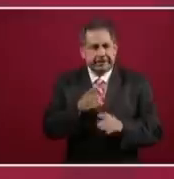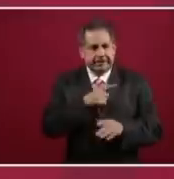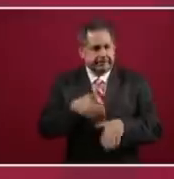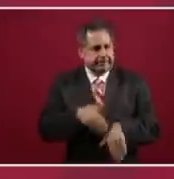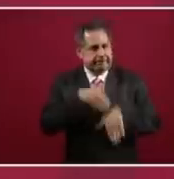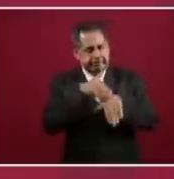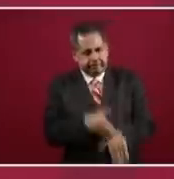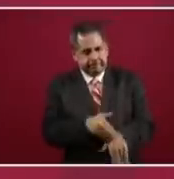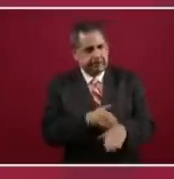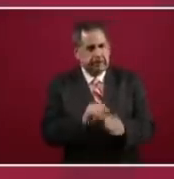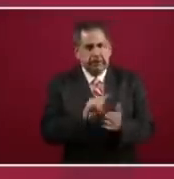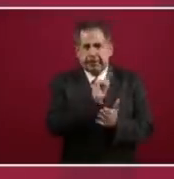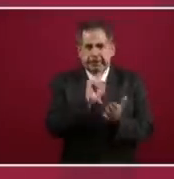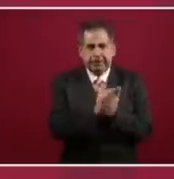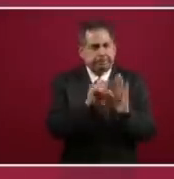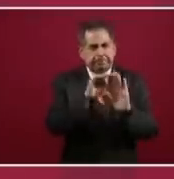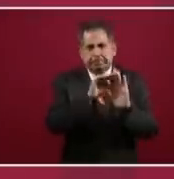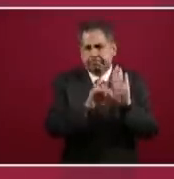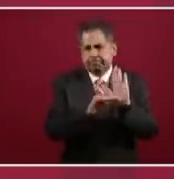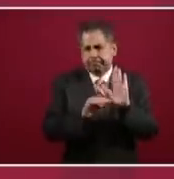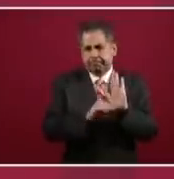a los principios